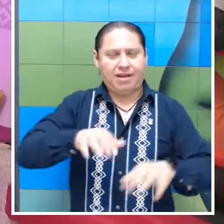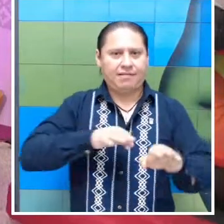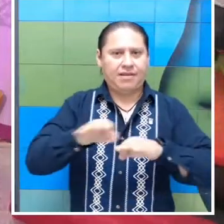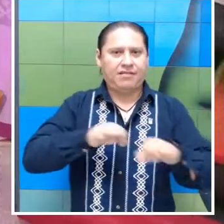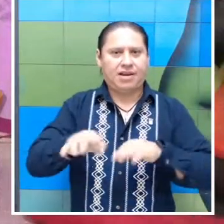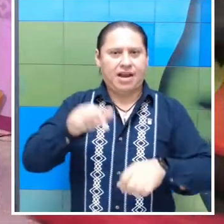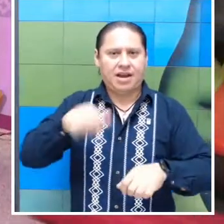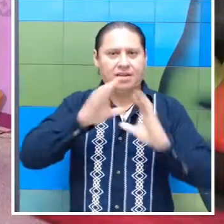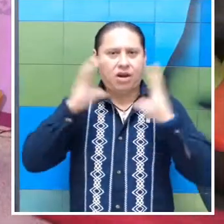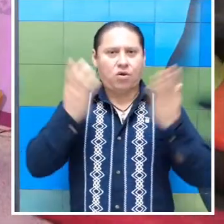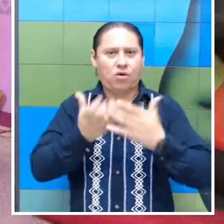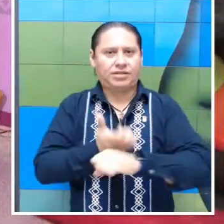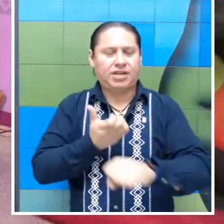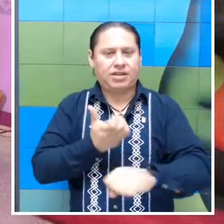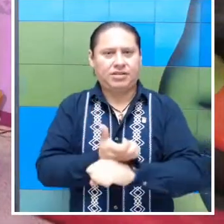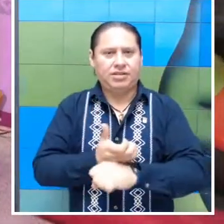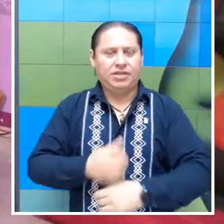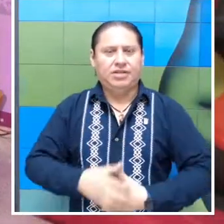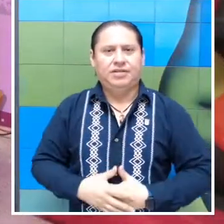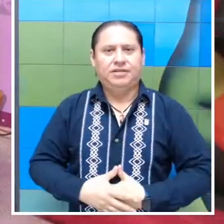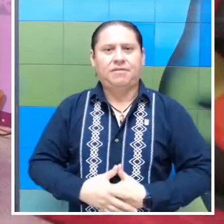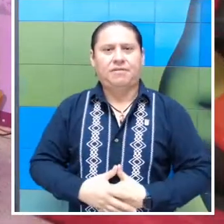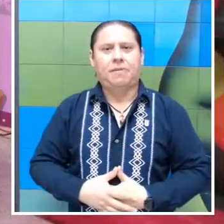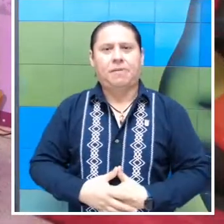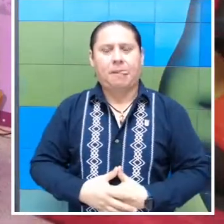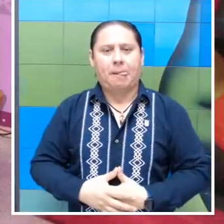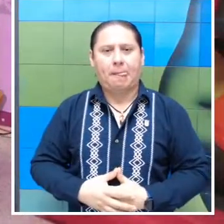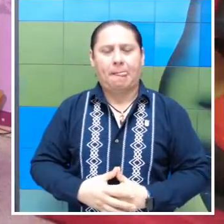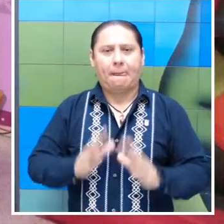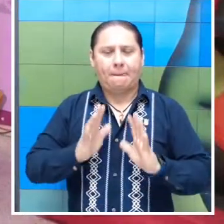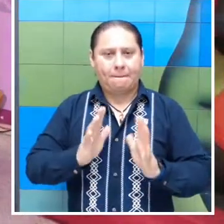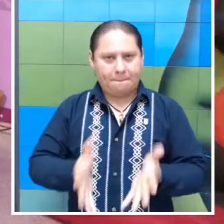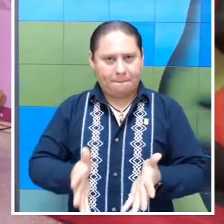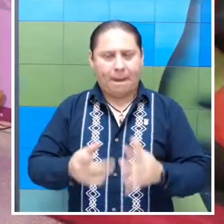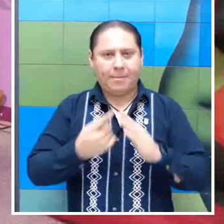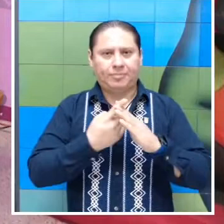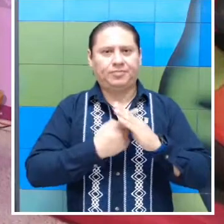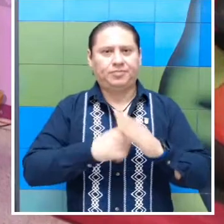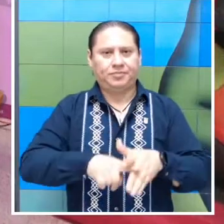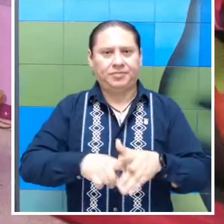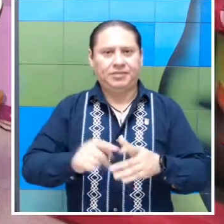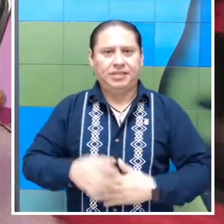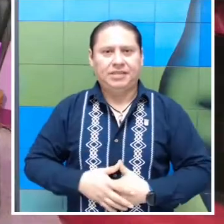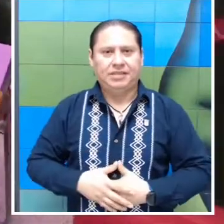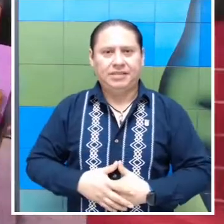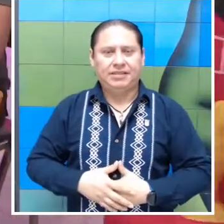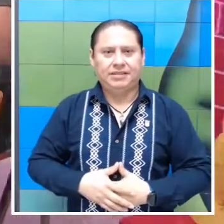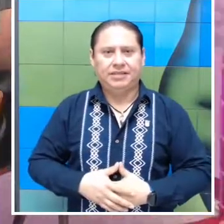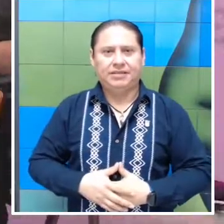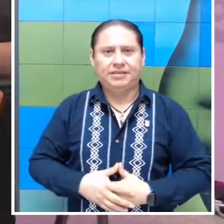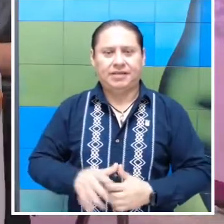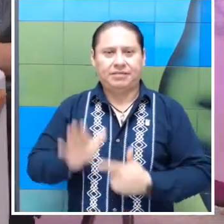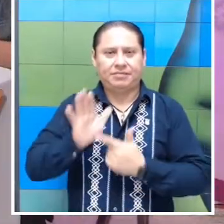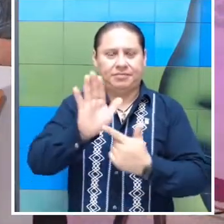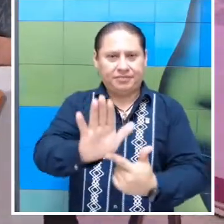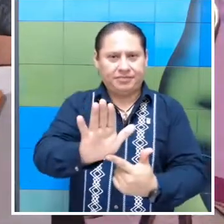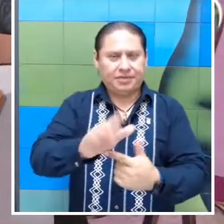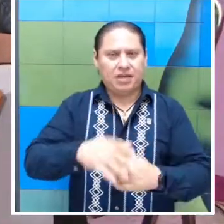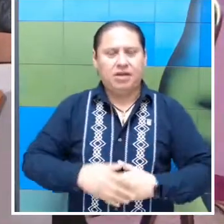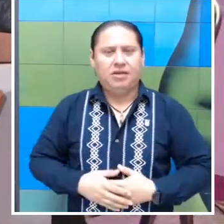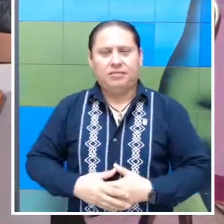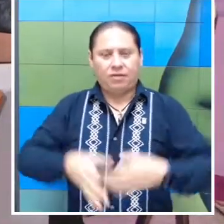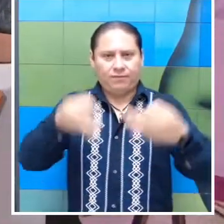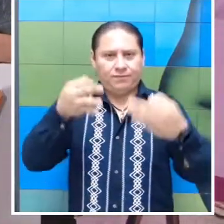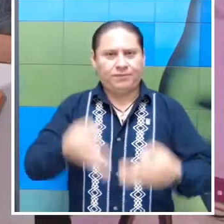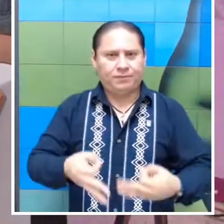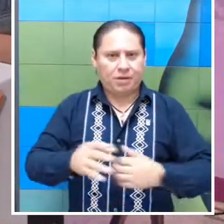labora en este honorable Congreso del Estado, vamos al inicio de esta presentación